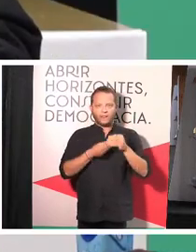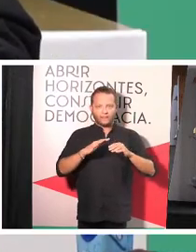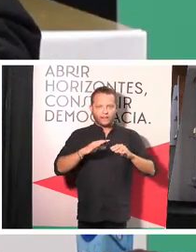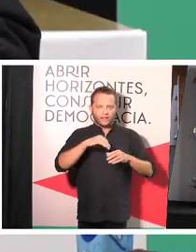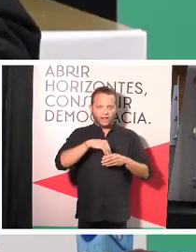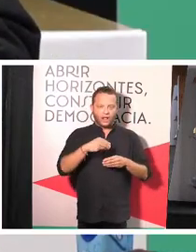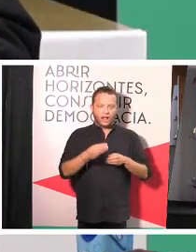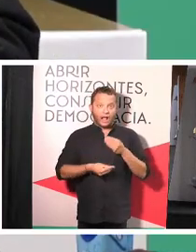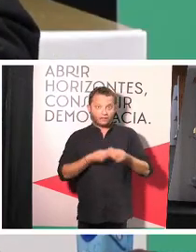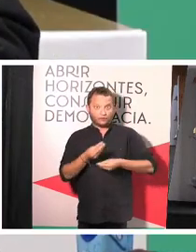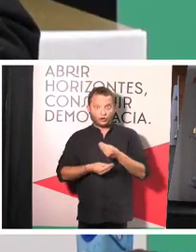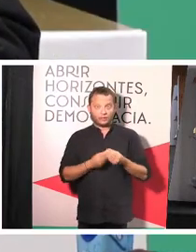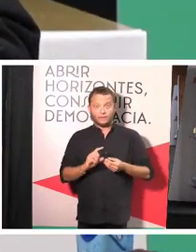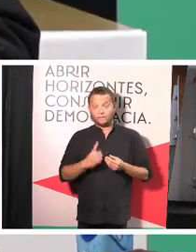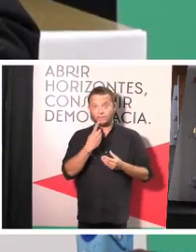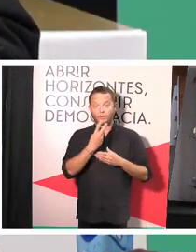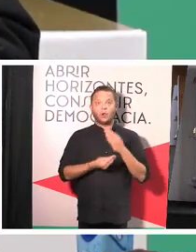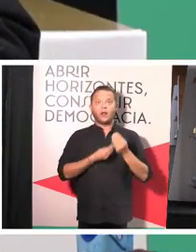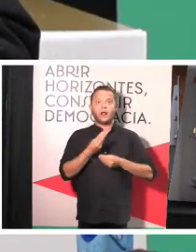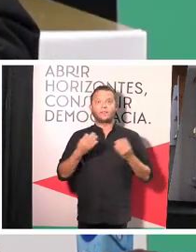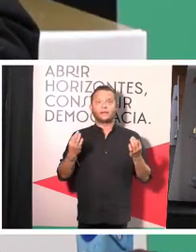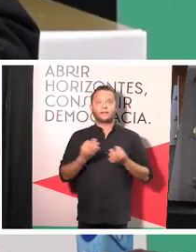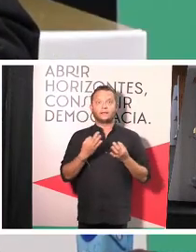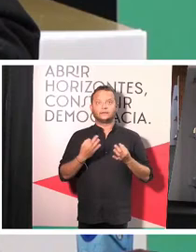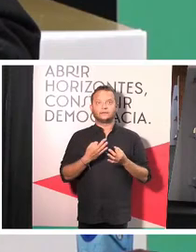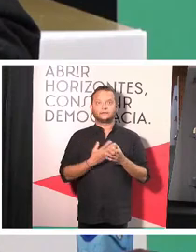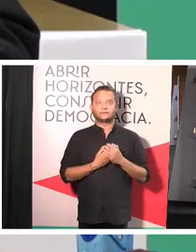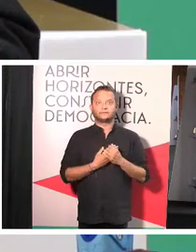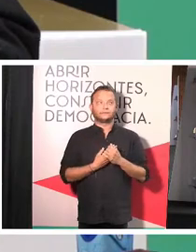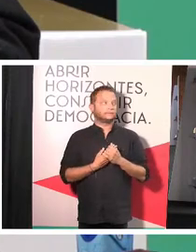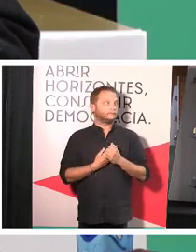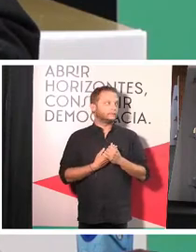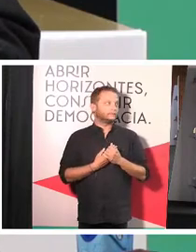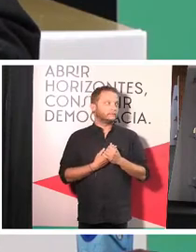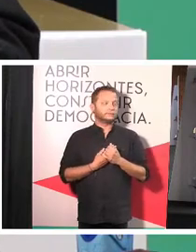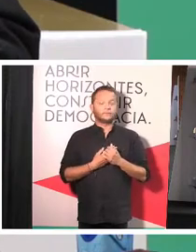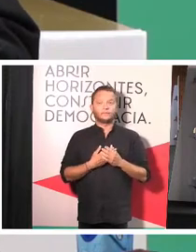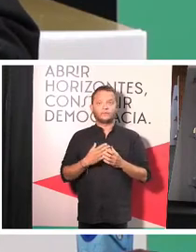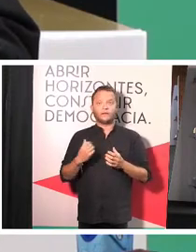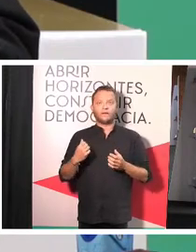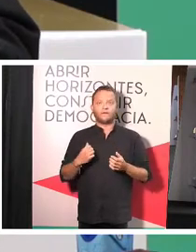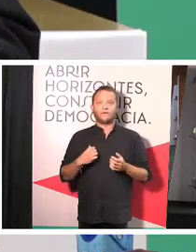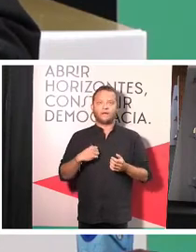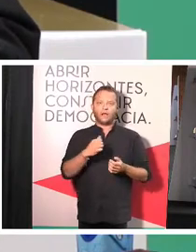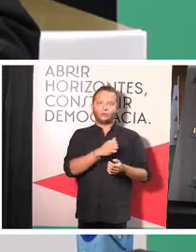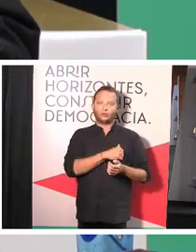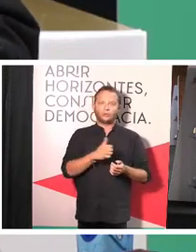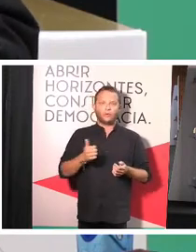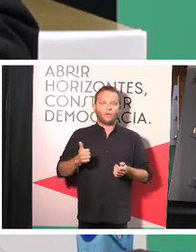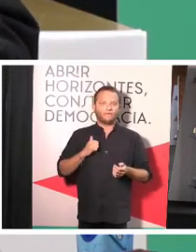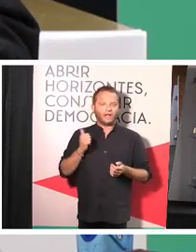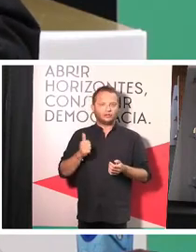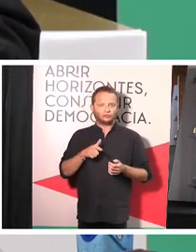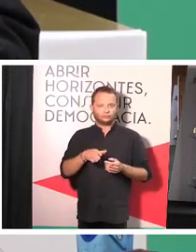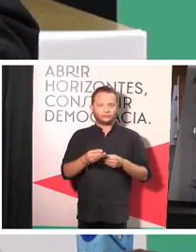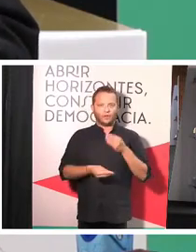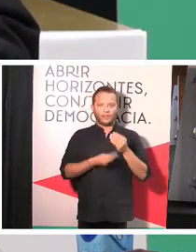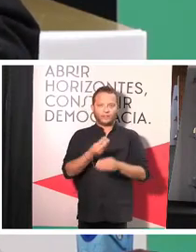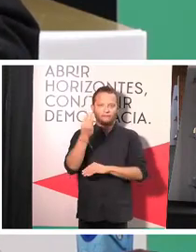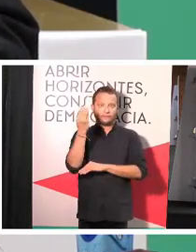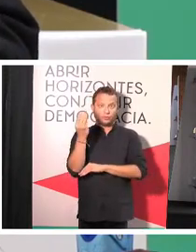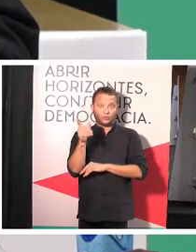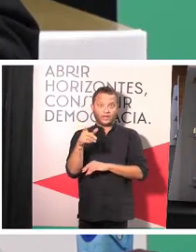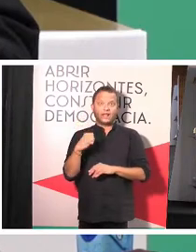acciones. Lo primero que hace es legitimizar la figura del falso autónomo a través de esta figura